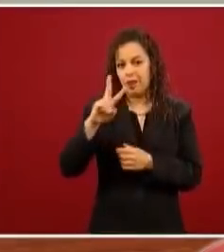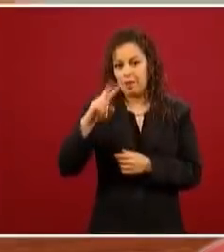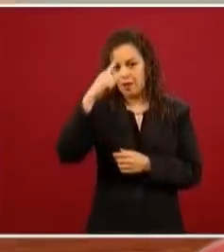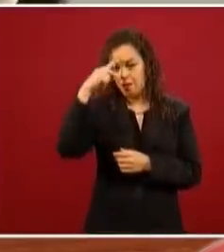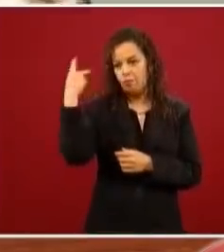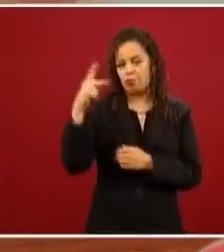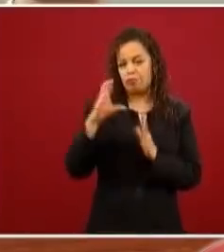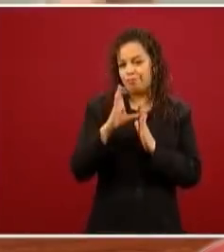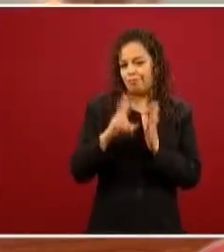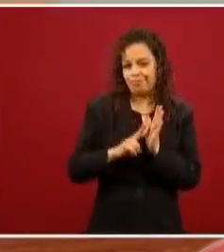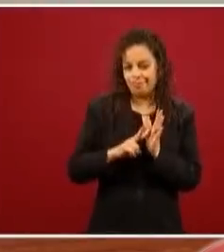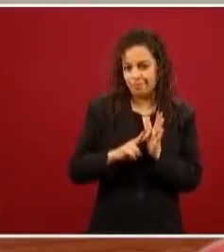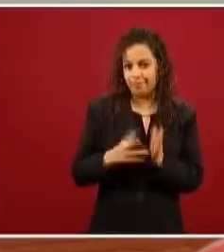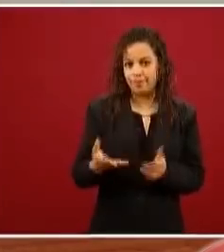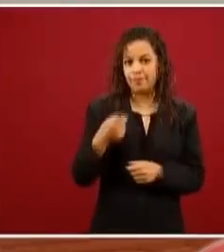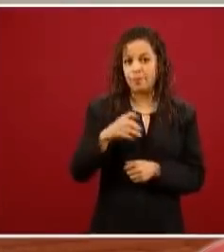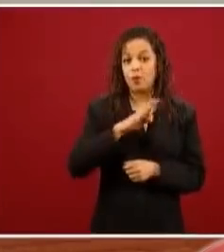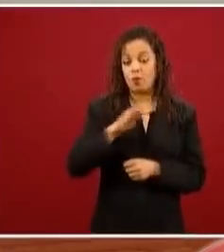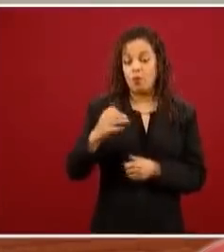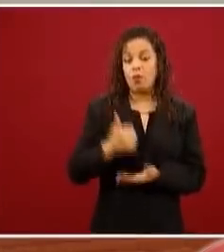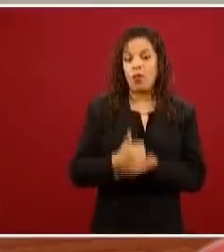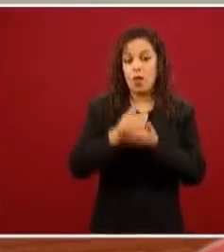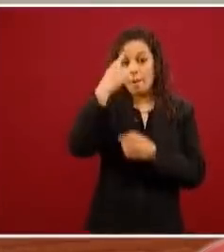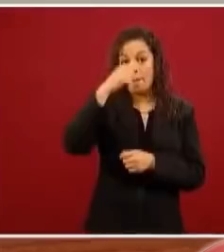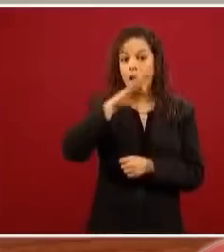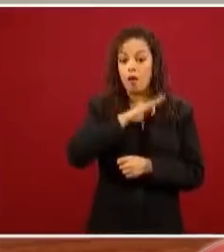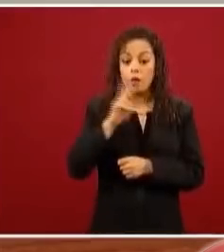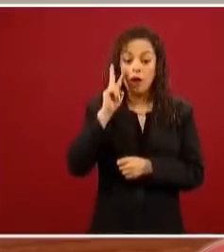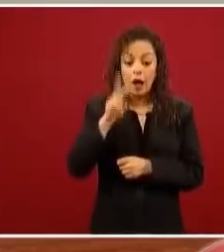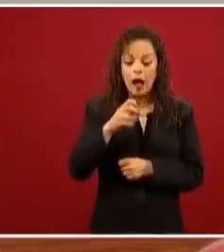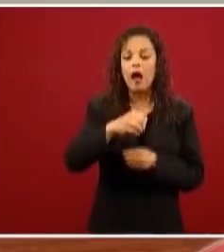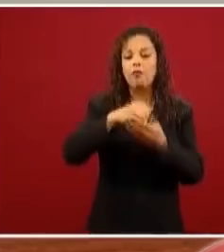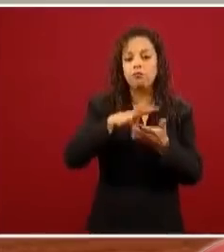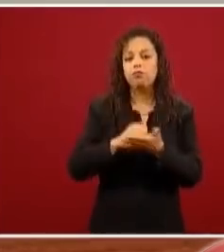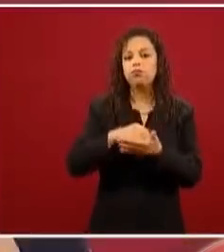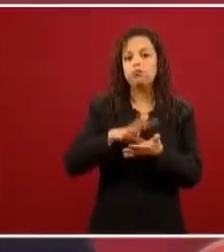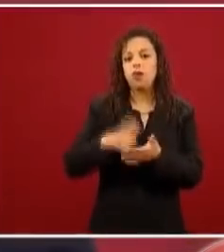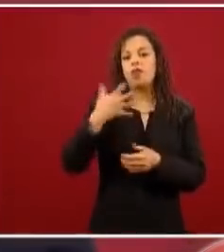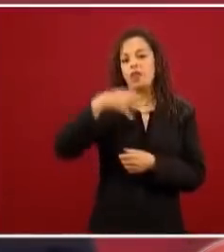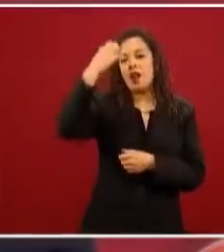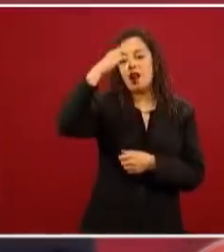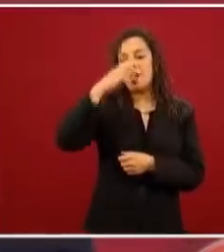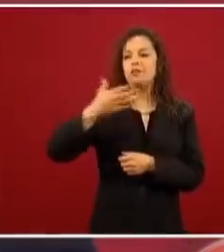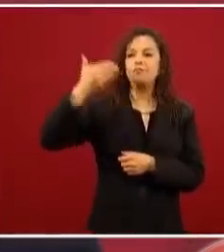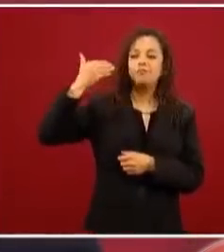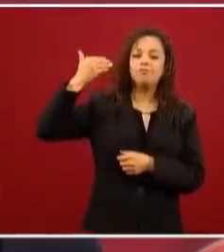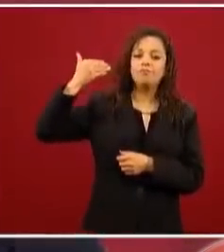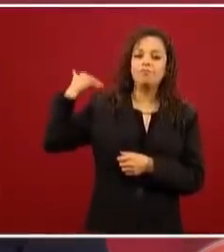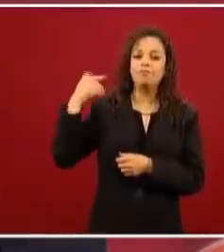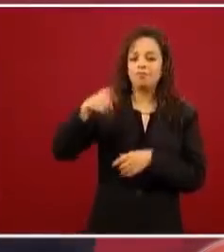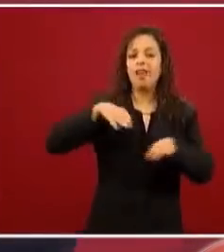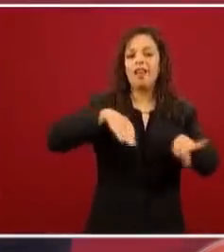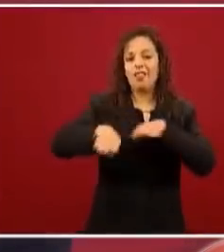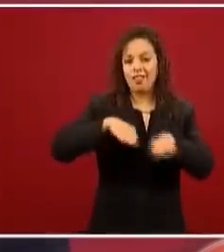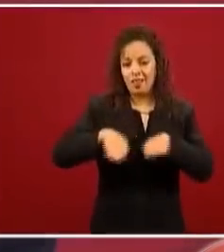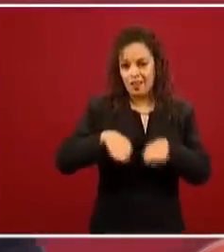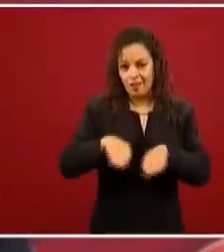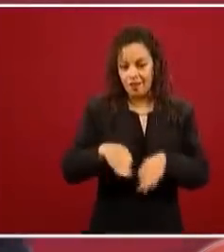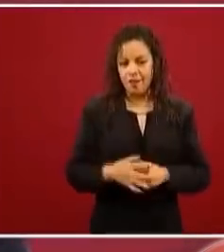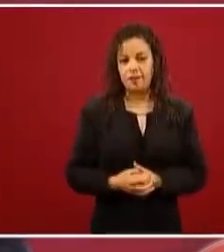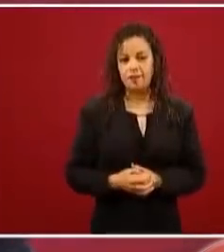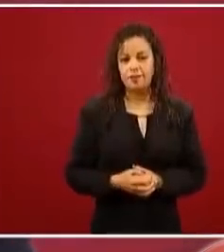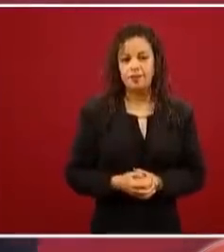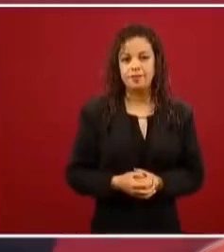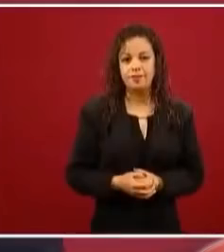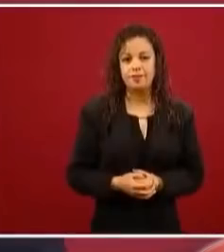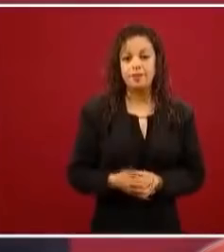de la residencia empiezan a generar antigüedad laboral y ha habido el incremento del salario es conforme al